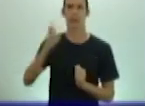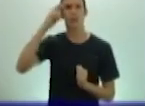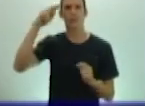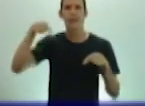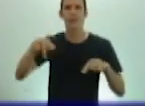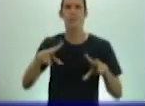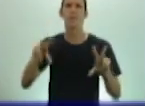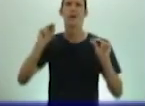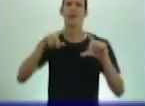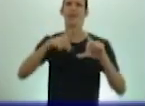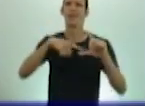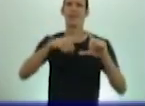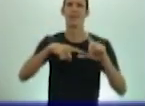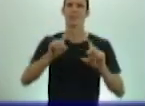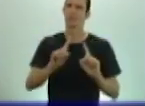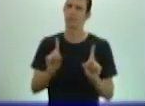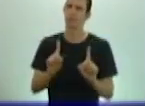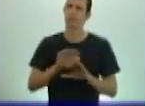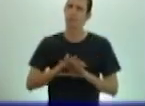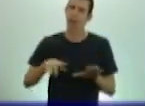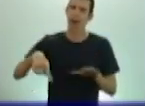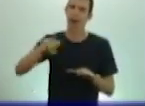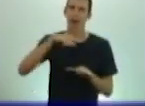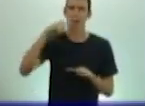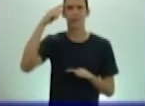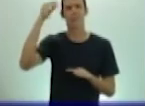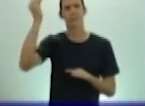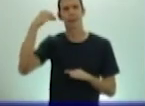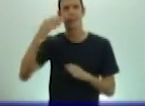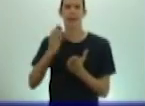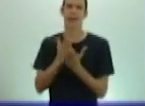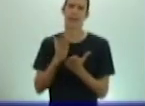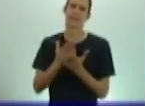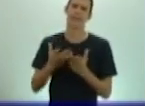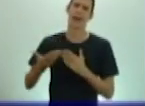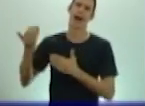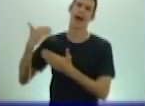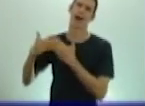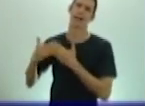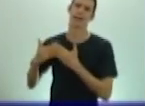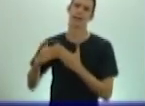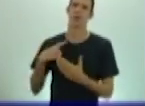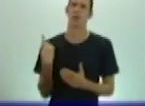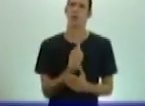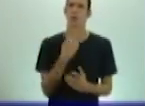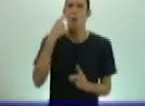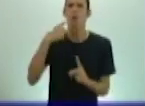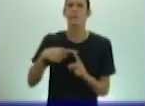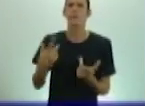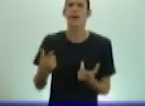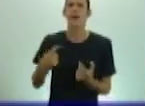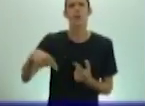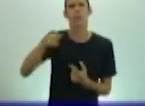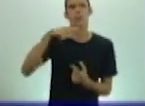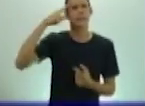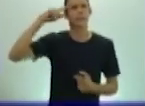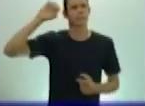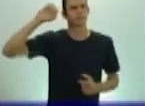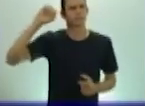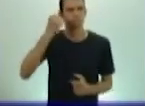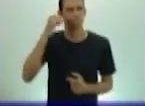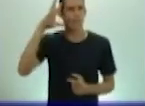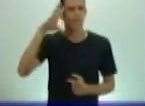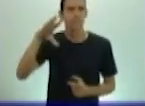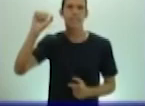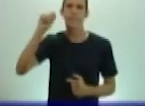estamos trabajando, son ideas que ya se recibieron en clase y que la intención nuestra es con estas actividades ayudarle a consolidar ese conocimiento